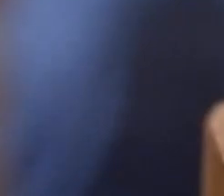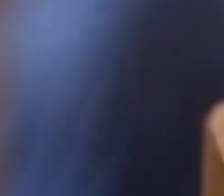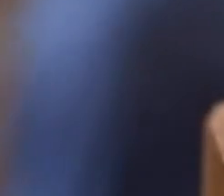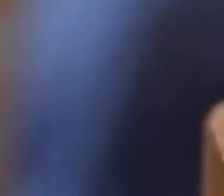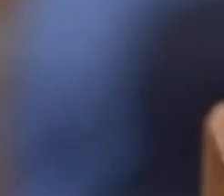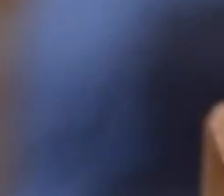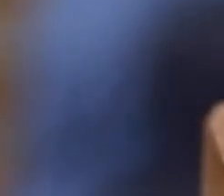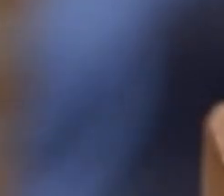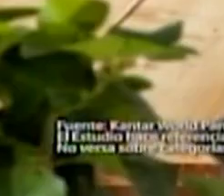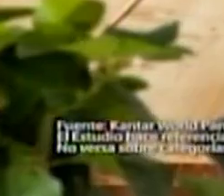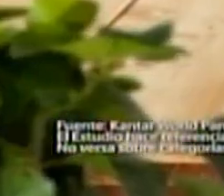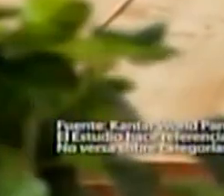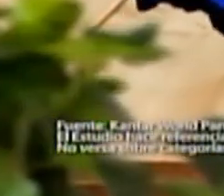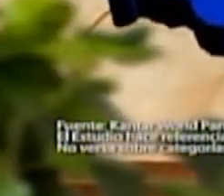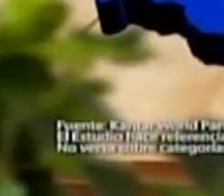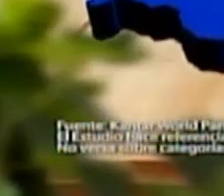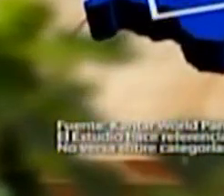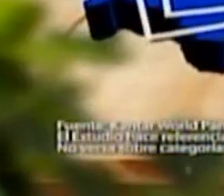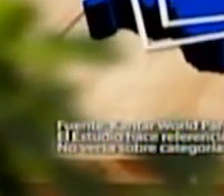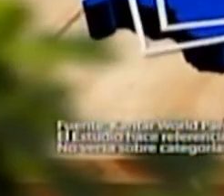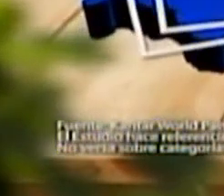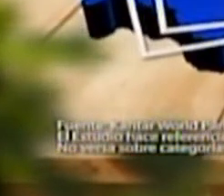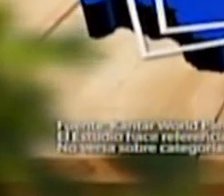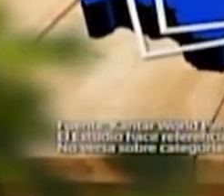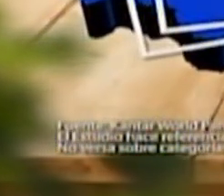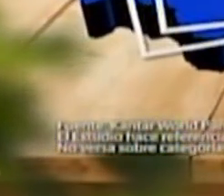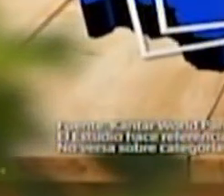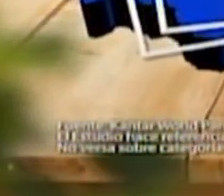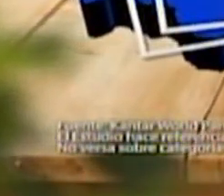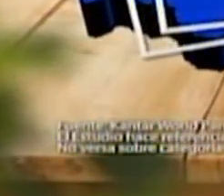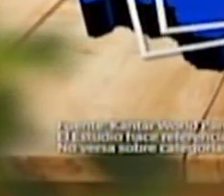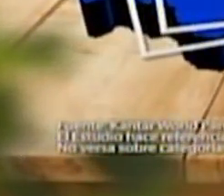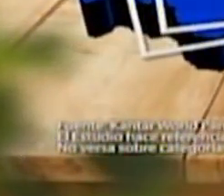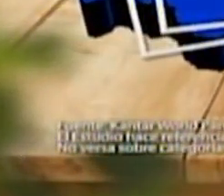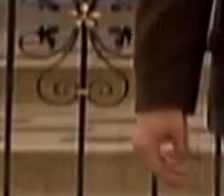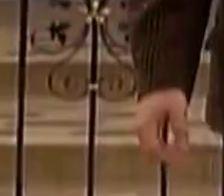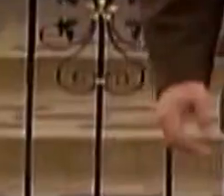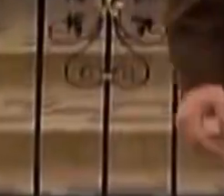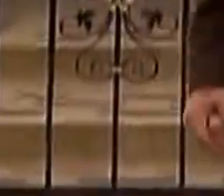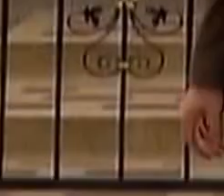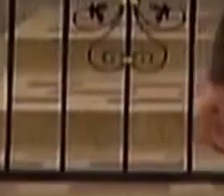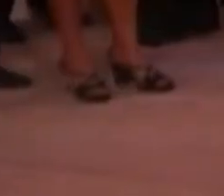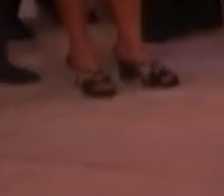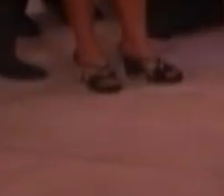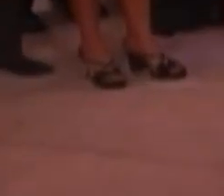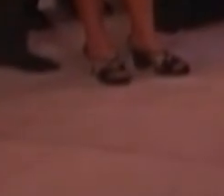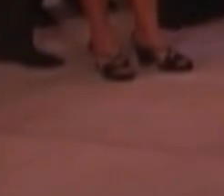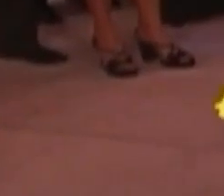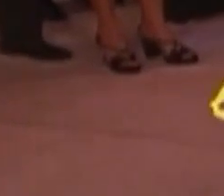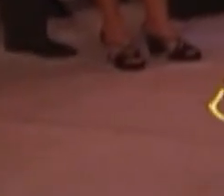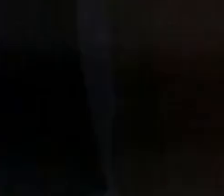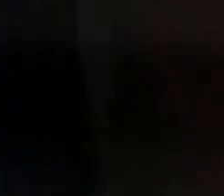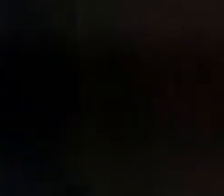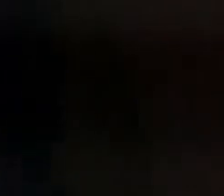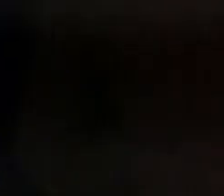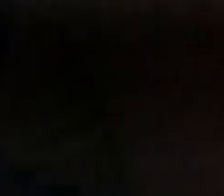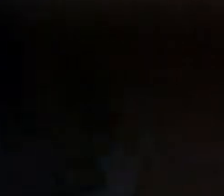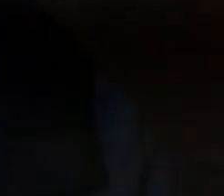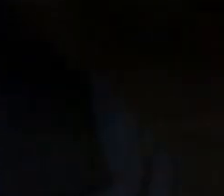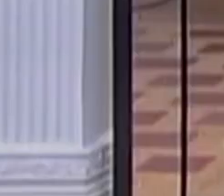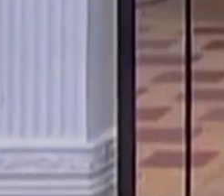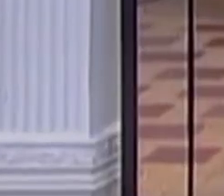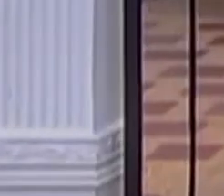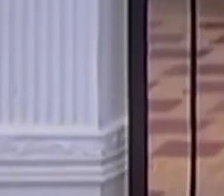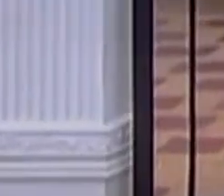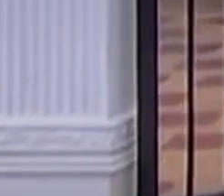todos van a pedir más. Maggi, la marca número uno en los hogares ecuatorianos. Porque como Pedro, solo hay